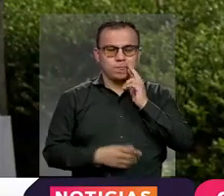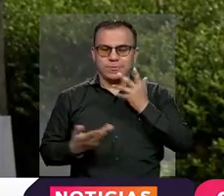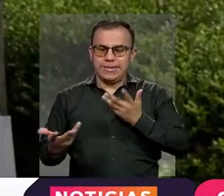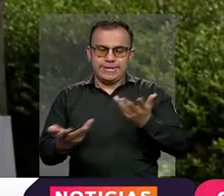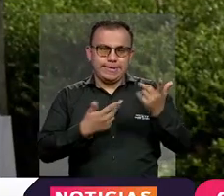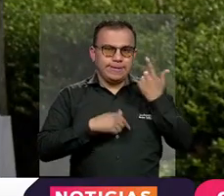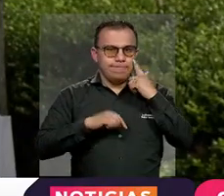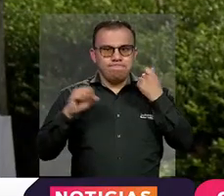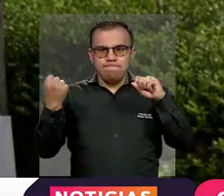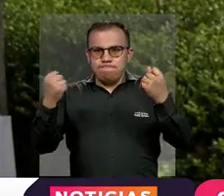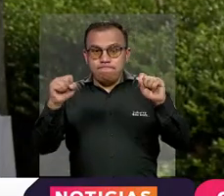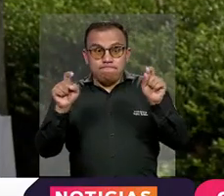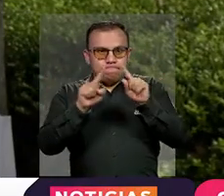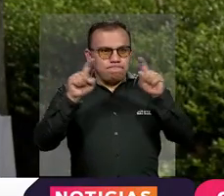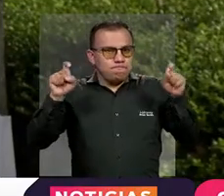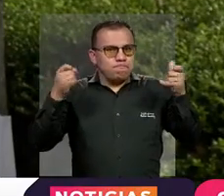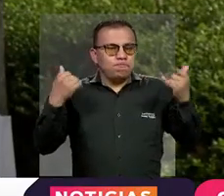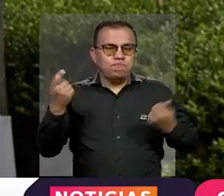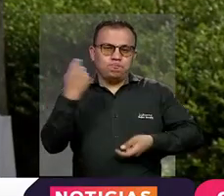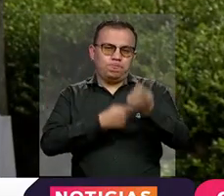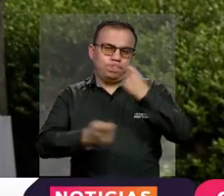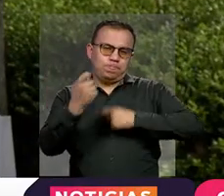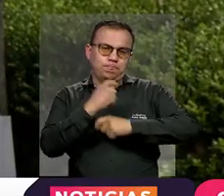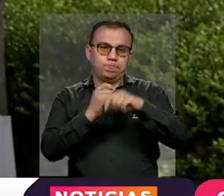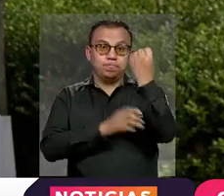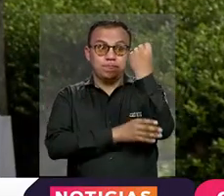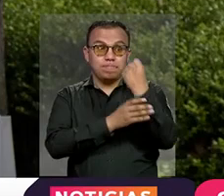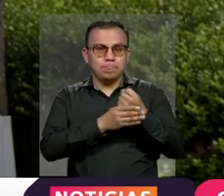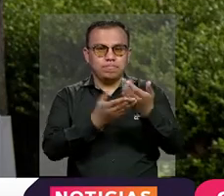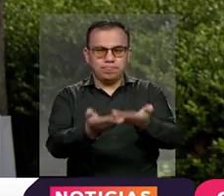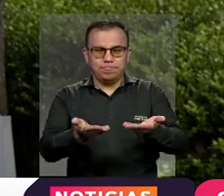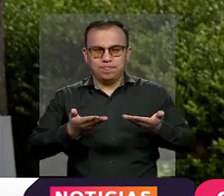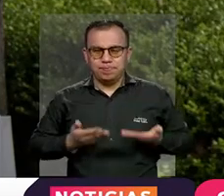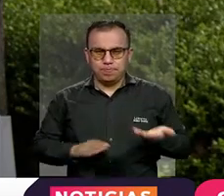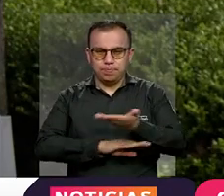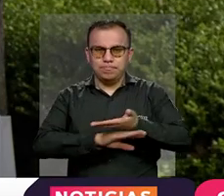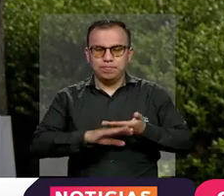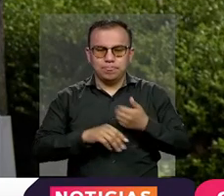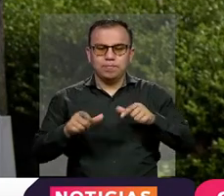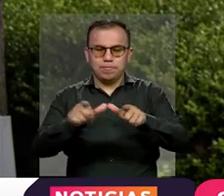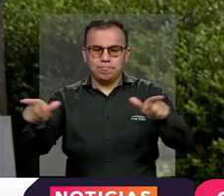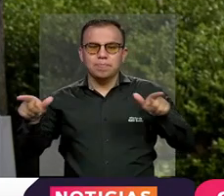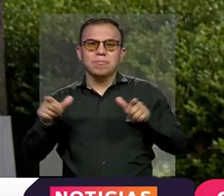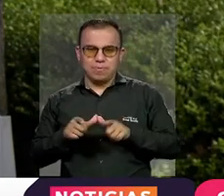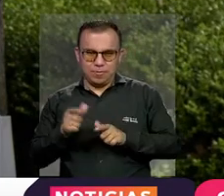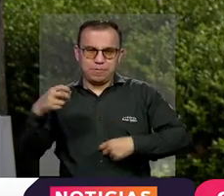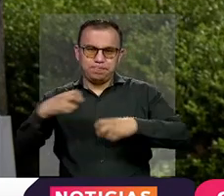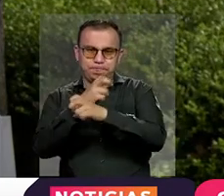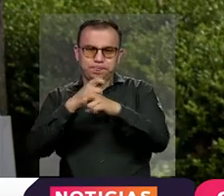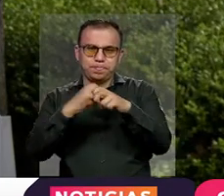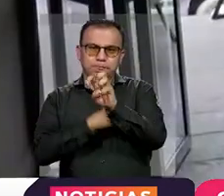su preocupación por la disminución en ventas al solicitar el carnet en zonas como esta del Parque de la 93.